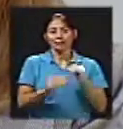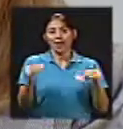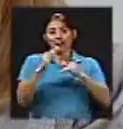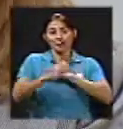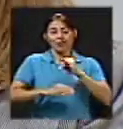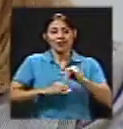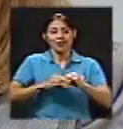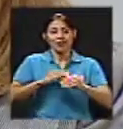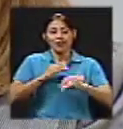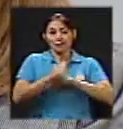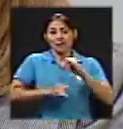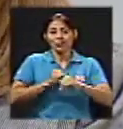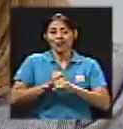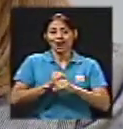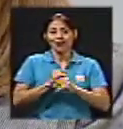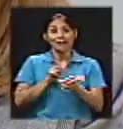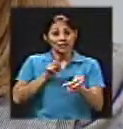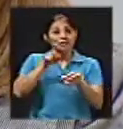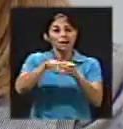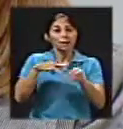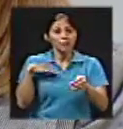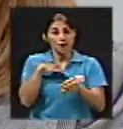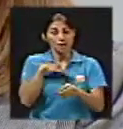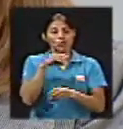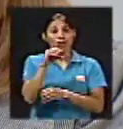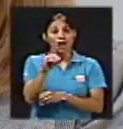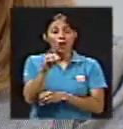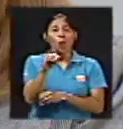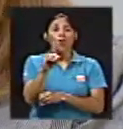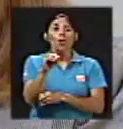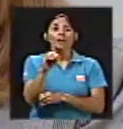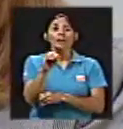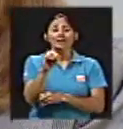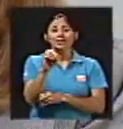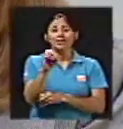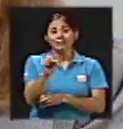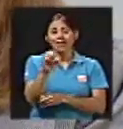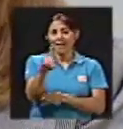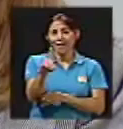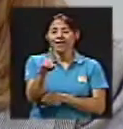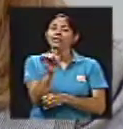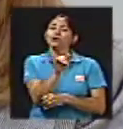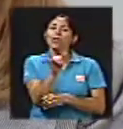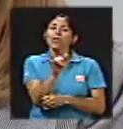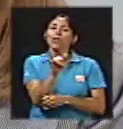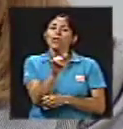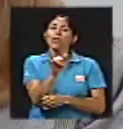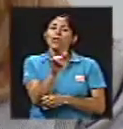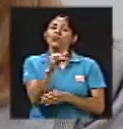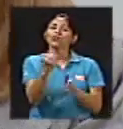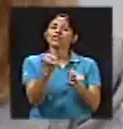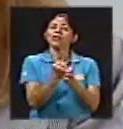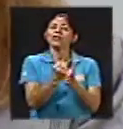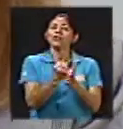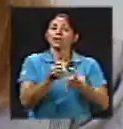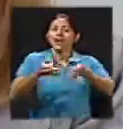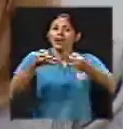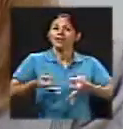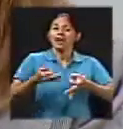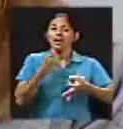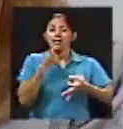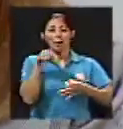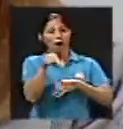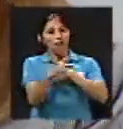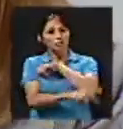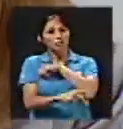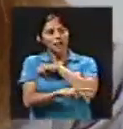de la OCDE es casi como ese sello de garantía que permite decir, este es un país serio, que trata de